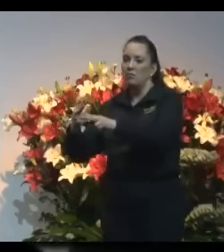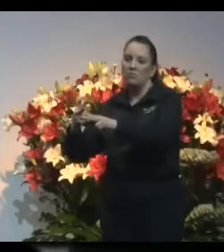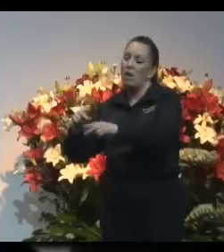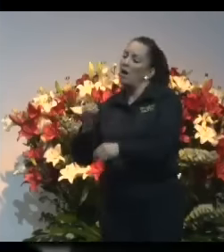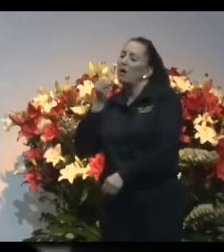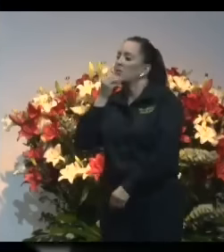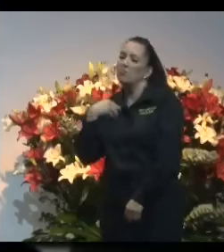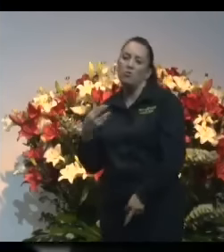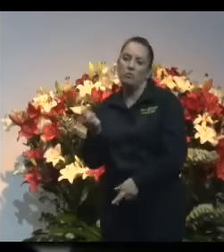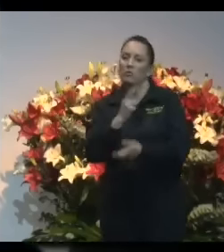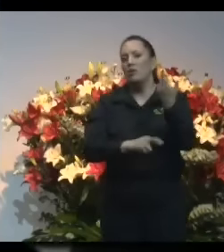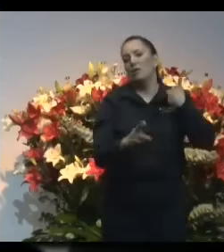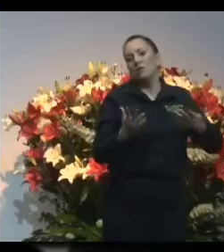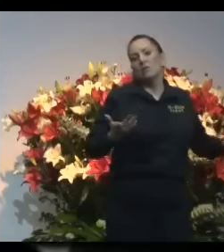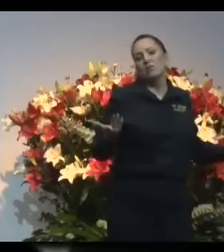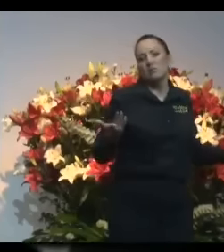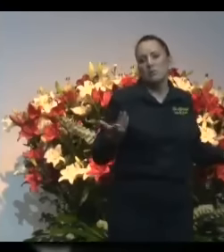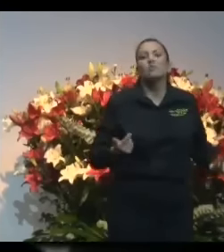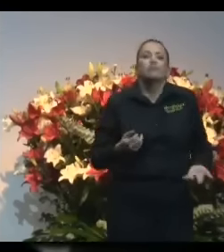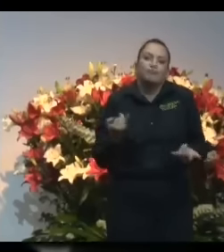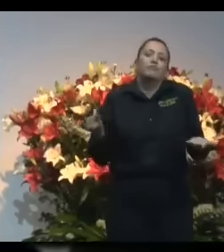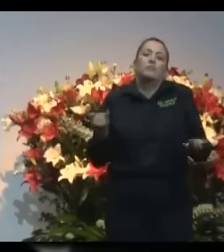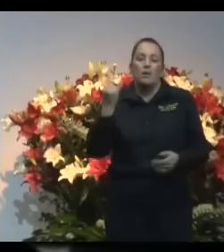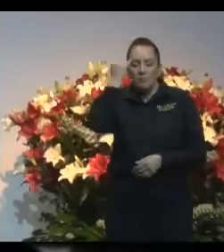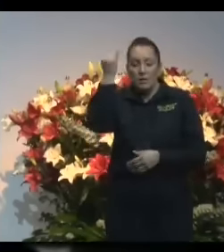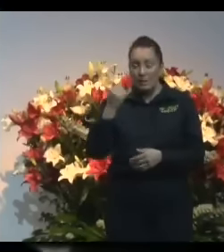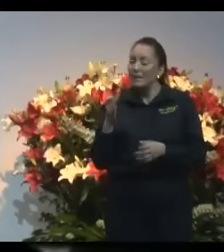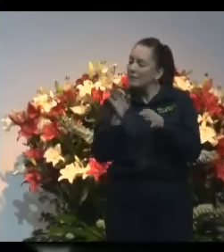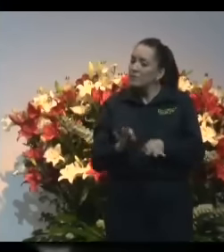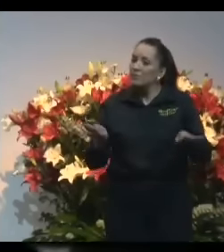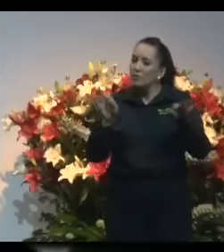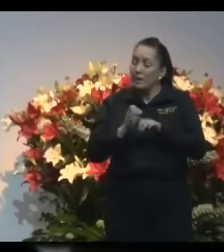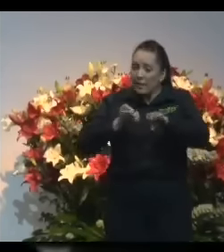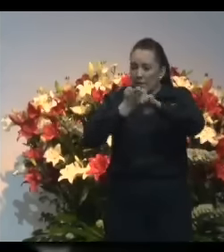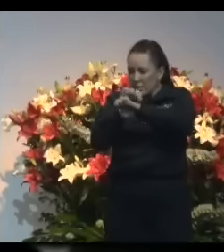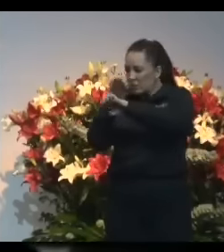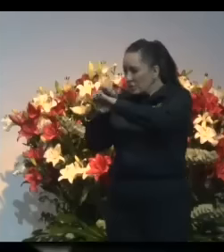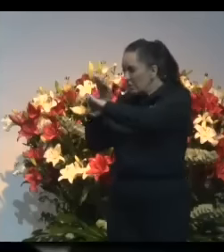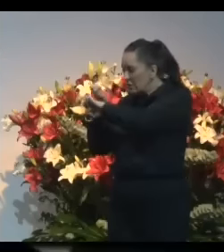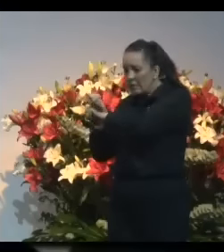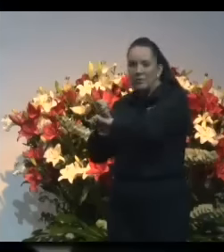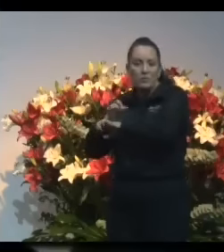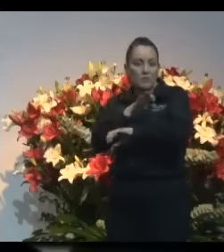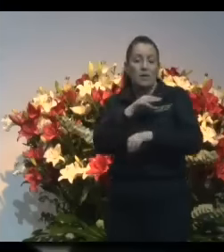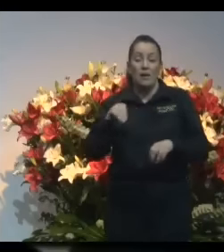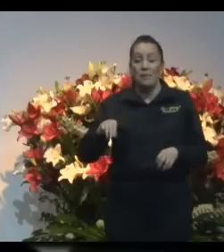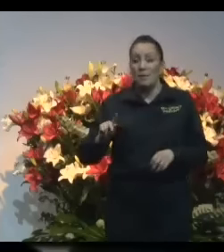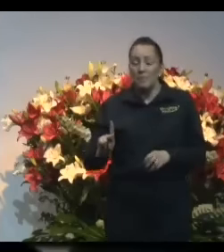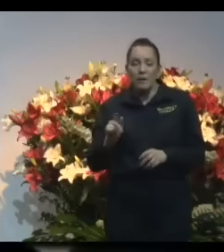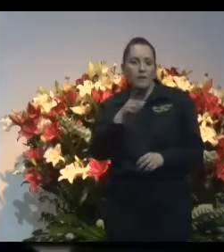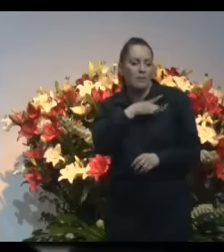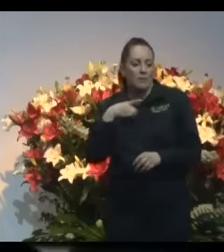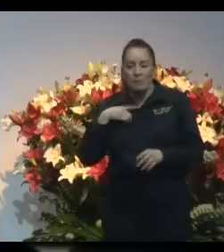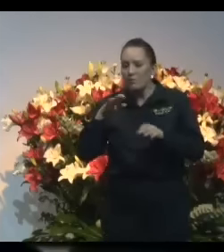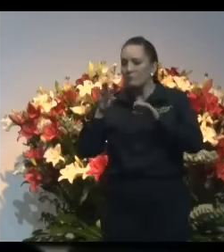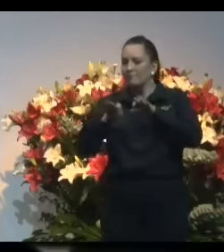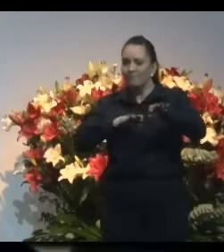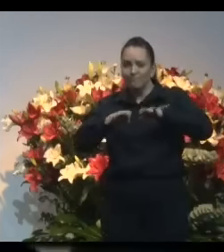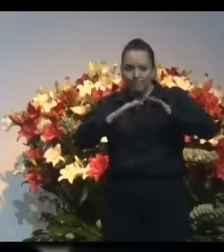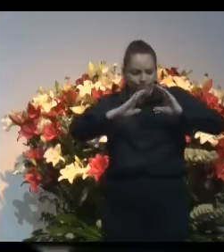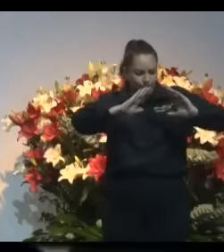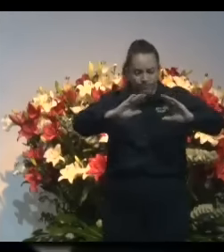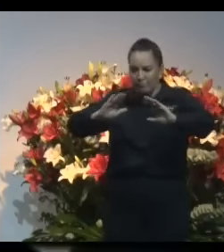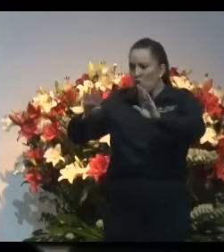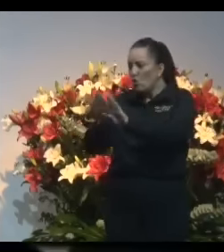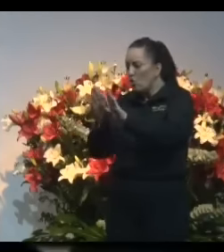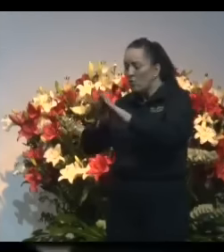ministerios públicos estatales para que tengan perspectiva de género. A mí lo que me gustaría, pues, es que también en estos